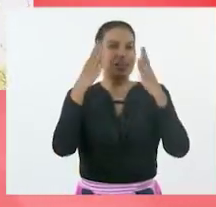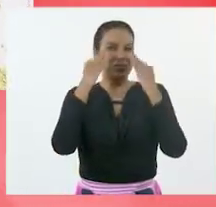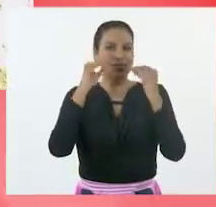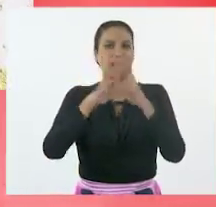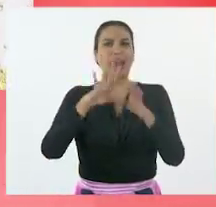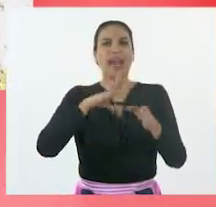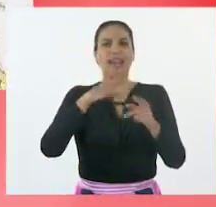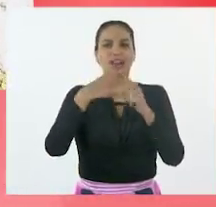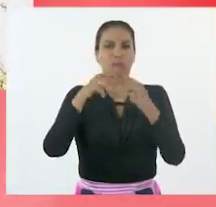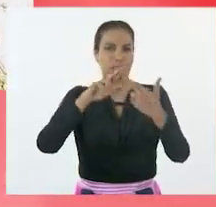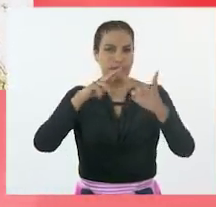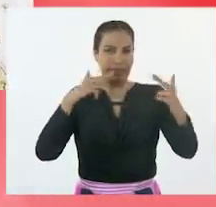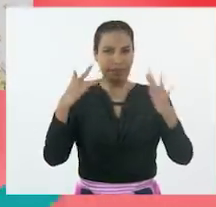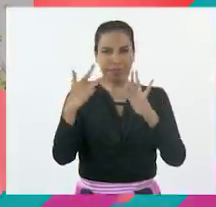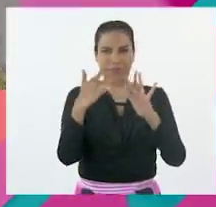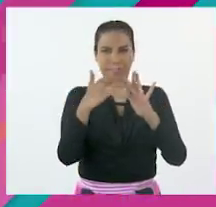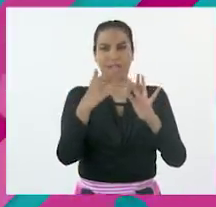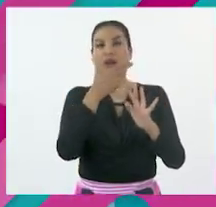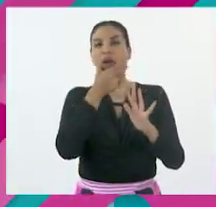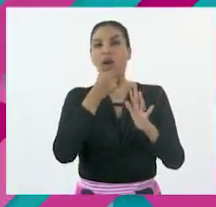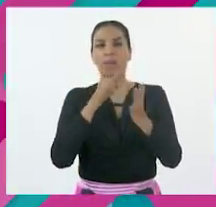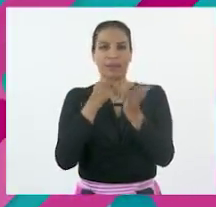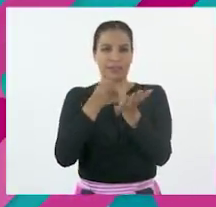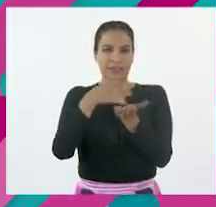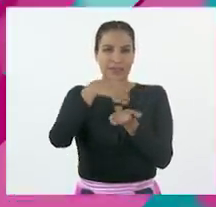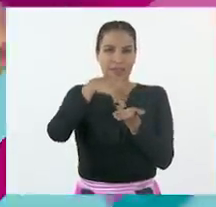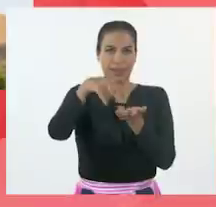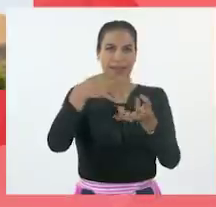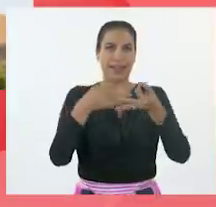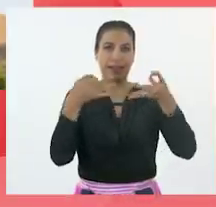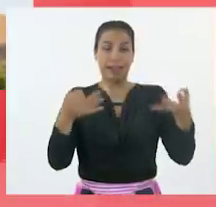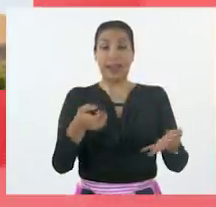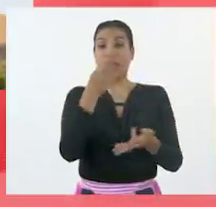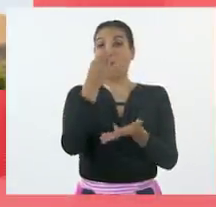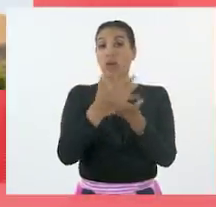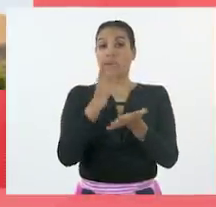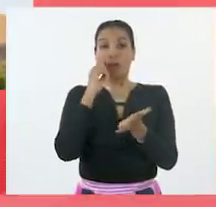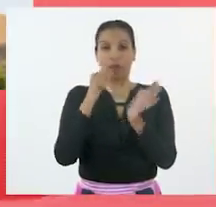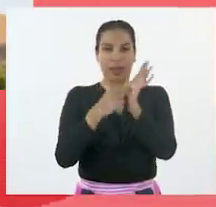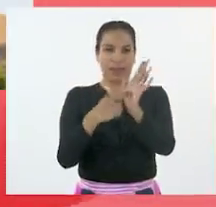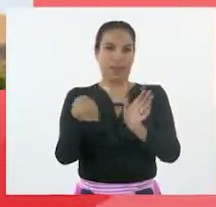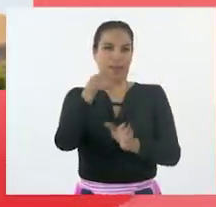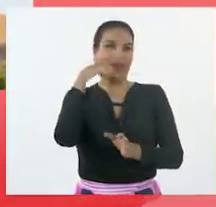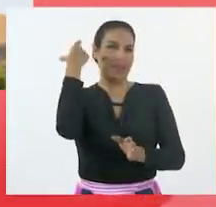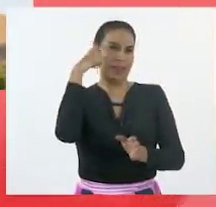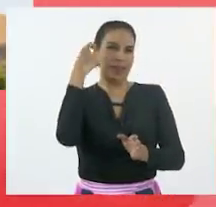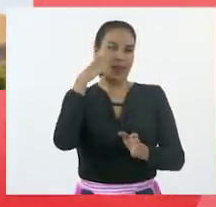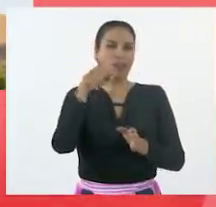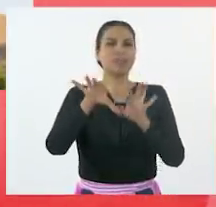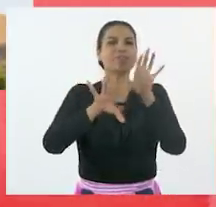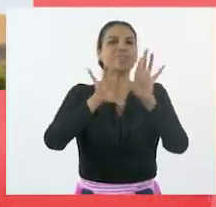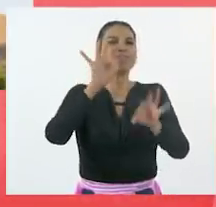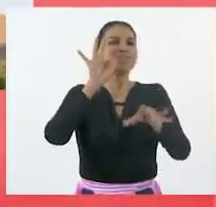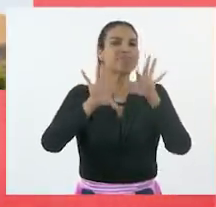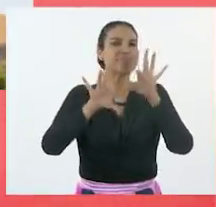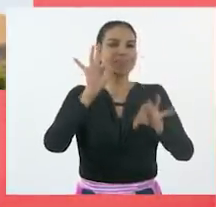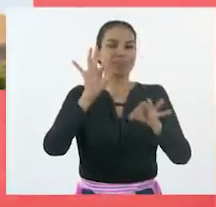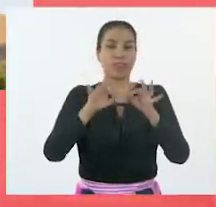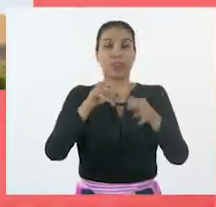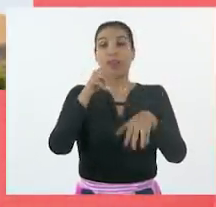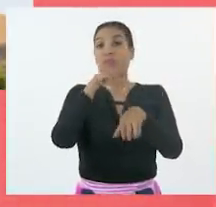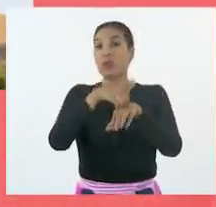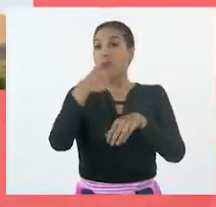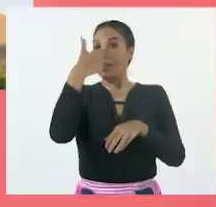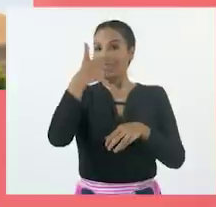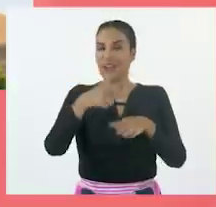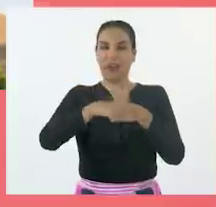verdadera relación del hombre con la semilla y la tierra. Y esto es solo una muestra de lo que nuestros amigos queretanos han seleccionado. En el número